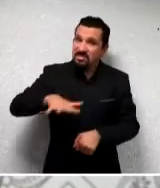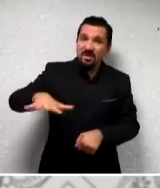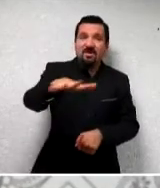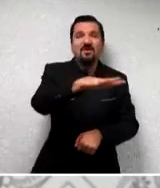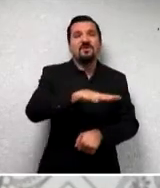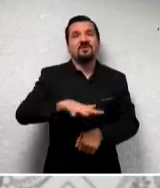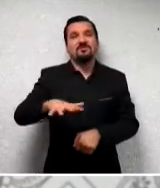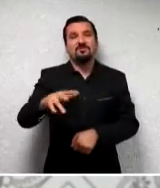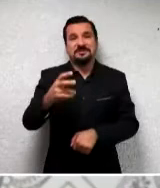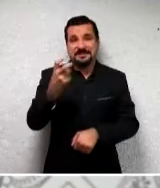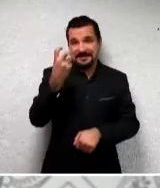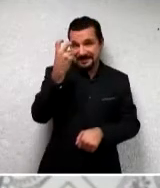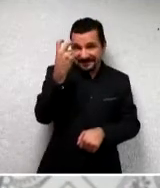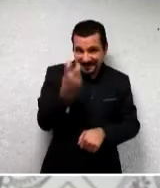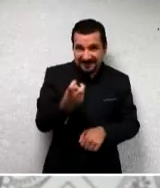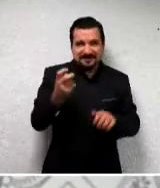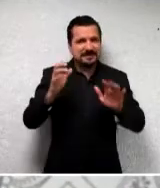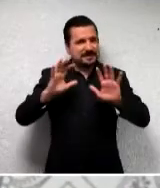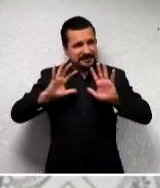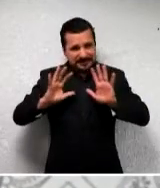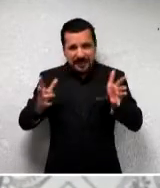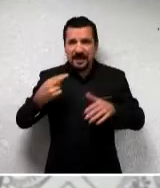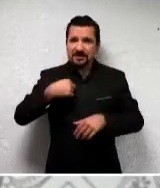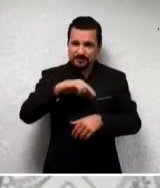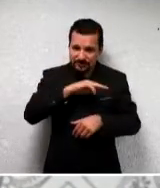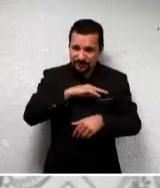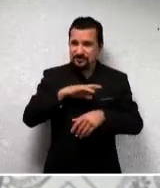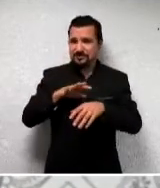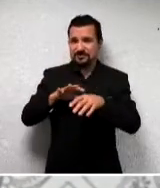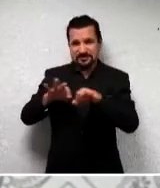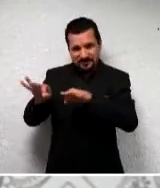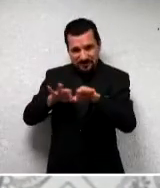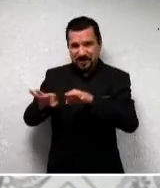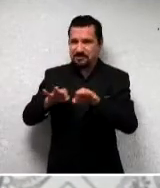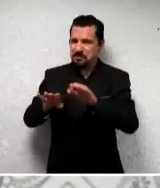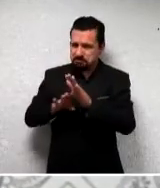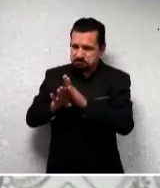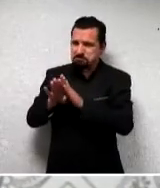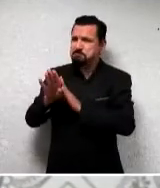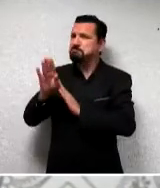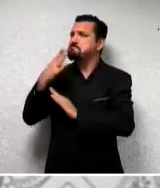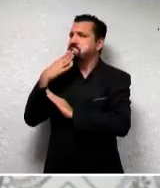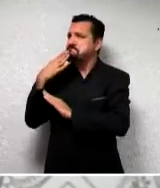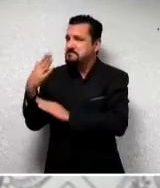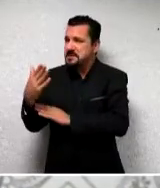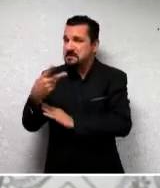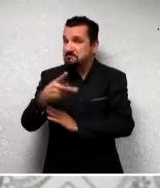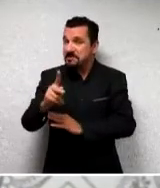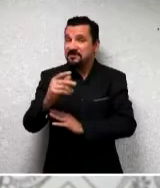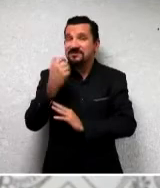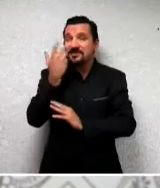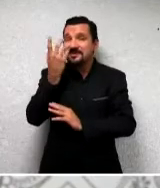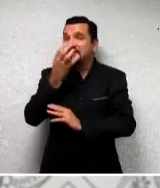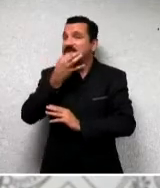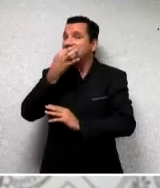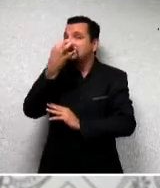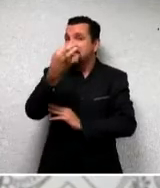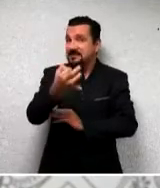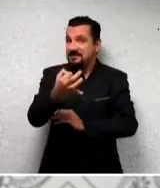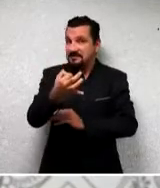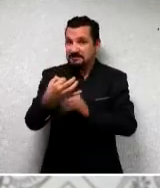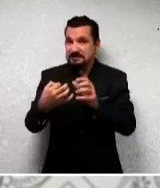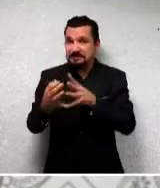ya la estamos haciendo y aunque vamos bien quiero decirte que si el contagio